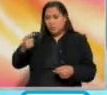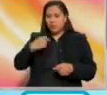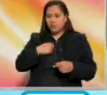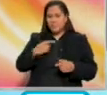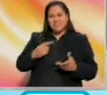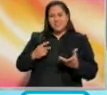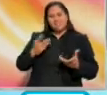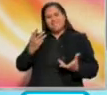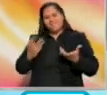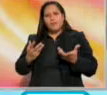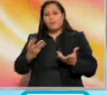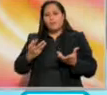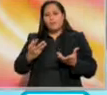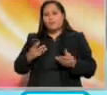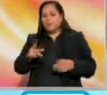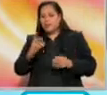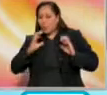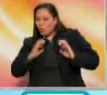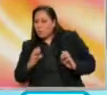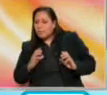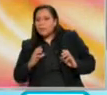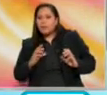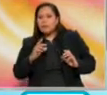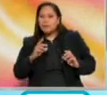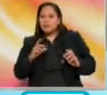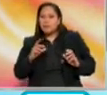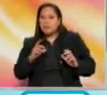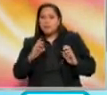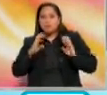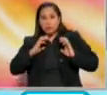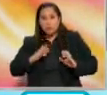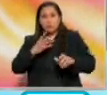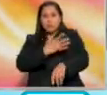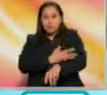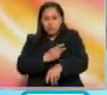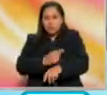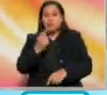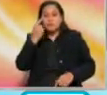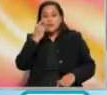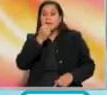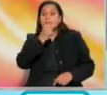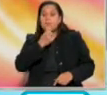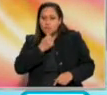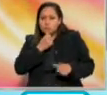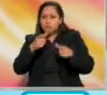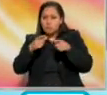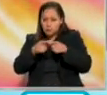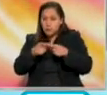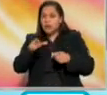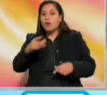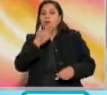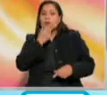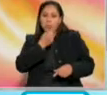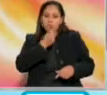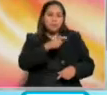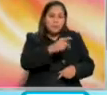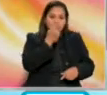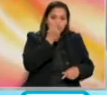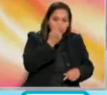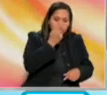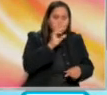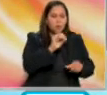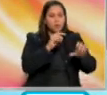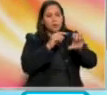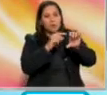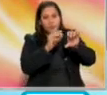tabúes y empezar desde los nombres del cuerpo para que tú puedas hablar con tu hija de lávate tu vulva, con tu hijo lava tu pene, tu